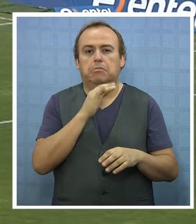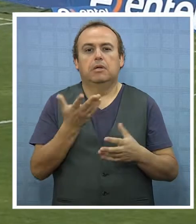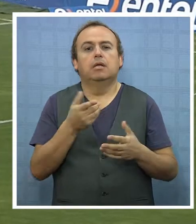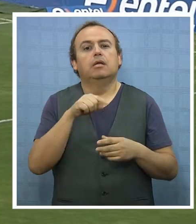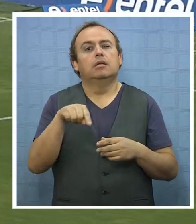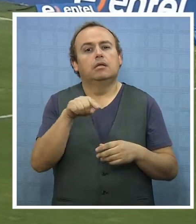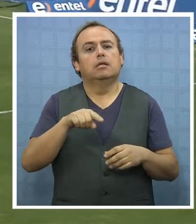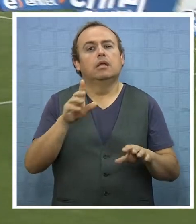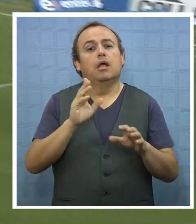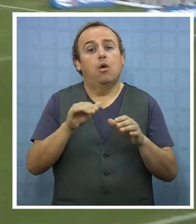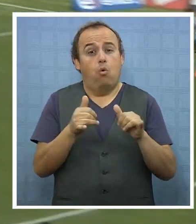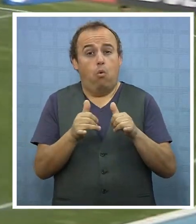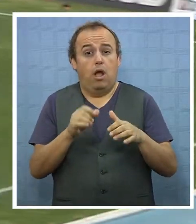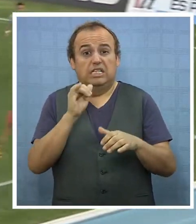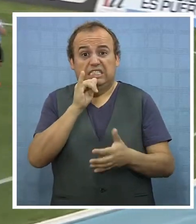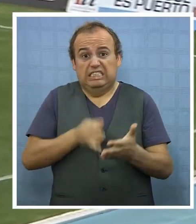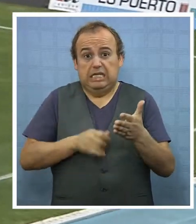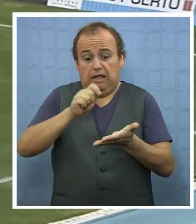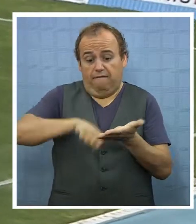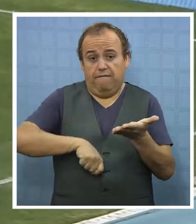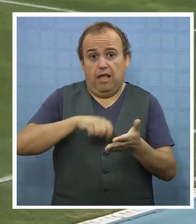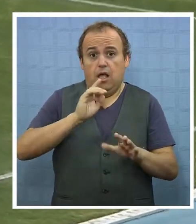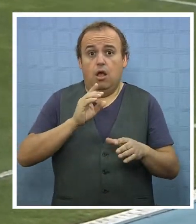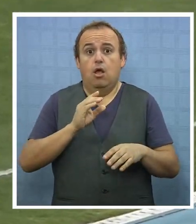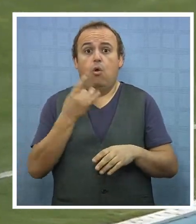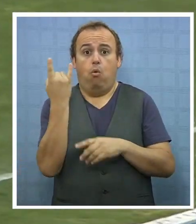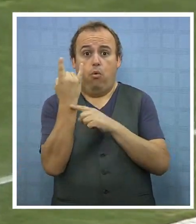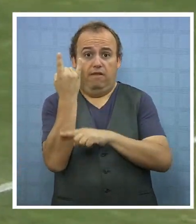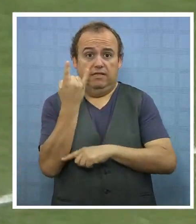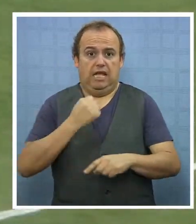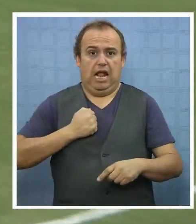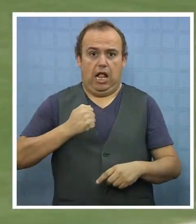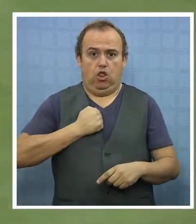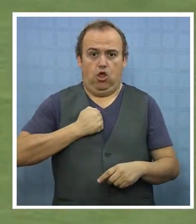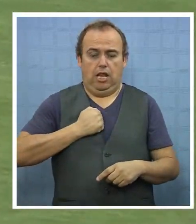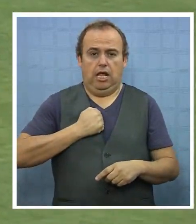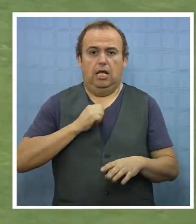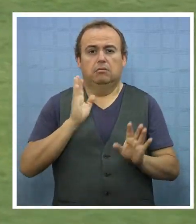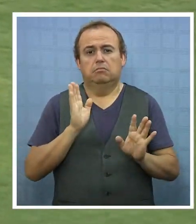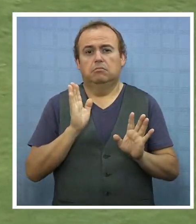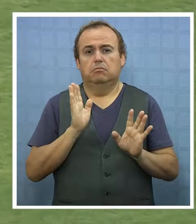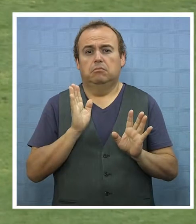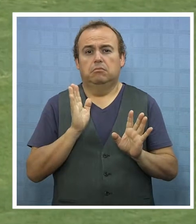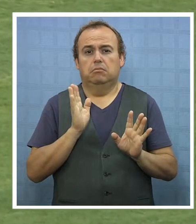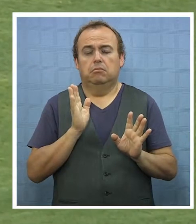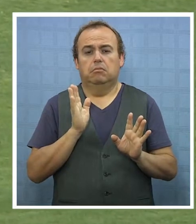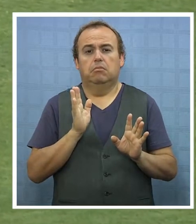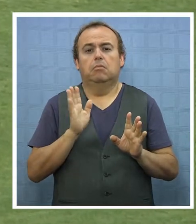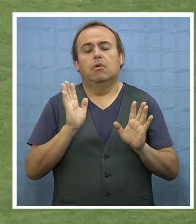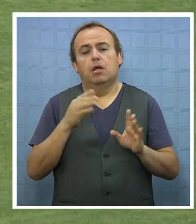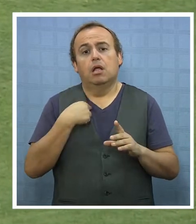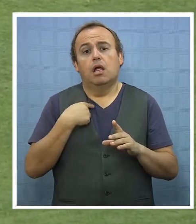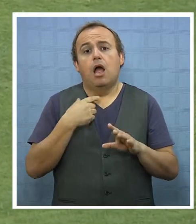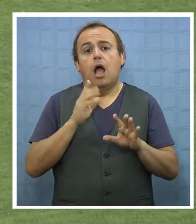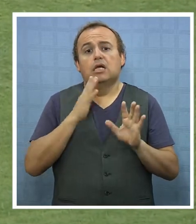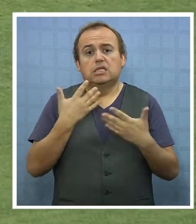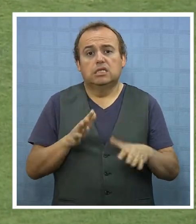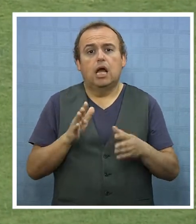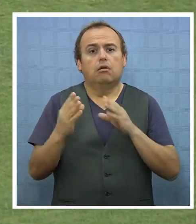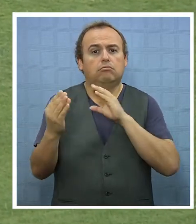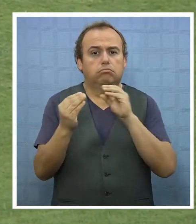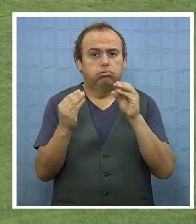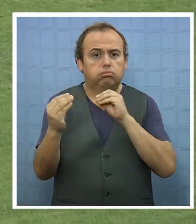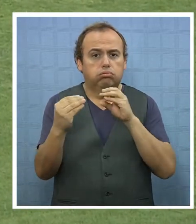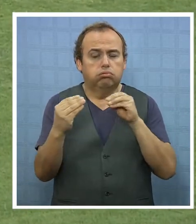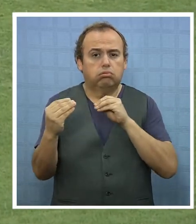eso sí, si el jugador firmará definitivamente por la Universidad Católica. Ya por lo menos hay un acercamiento en este